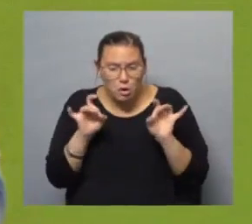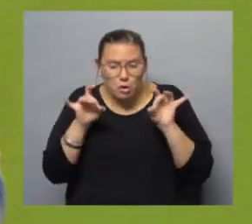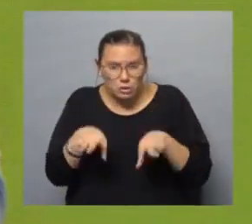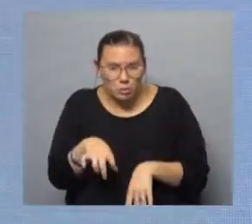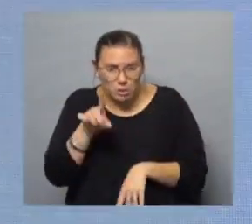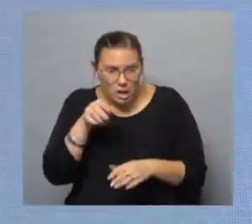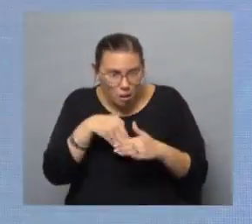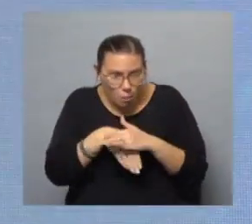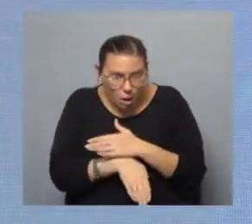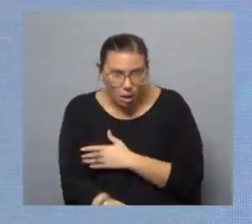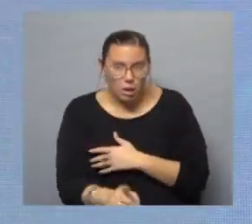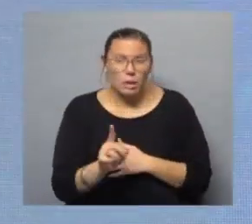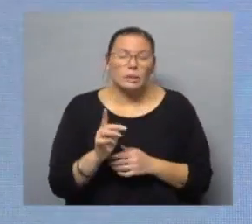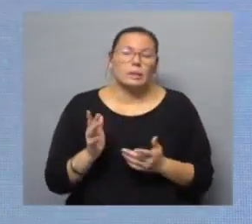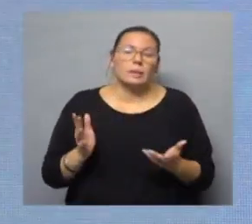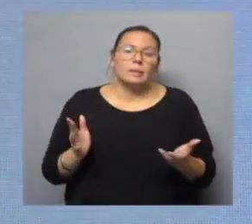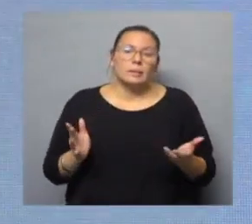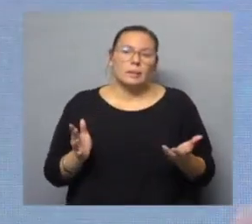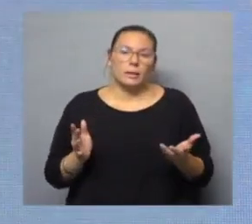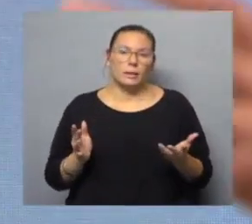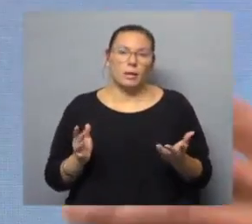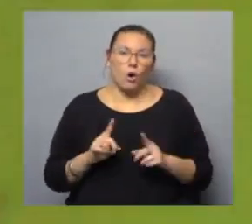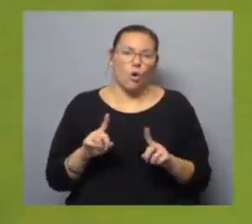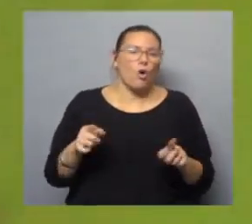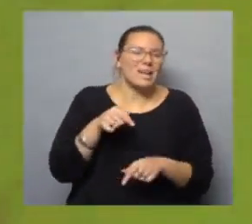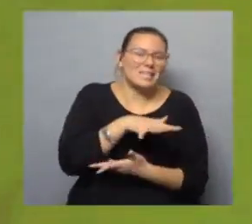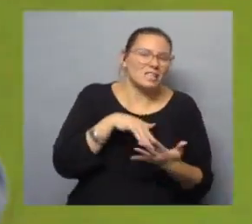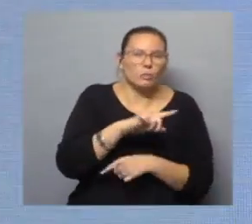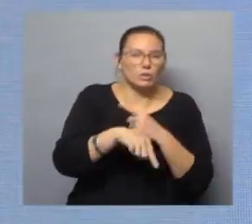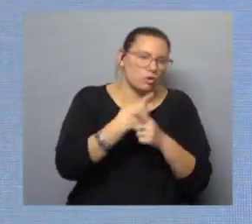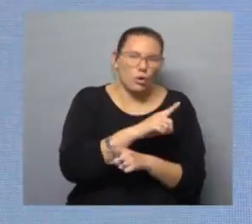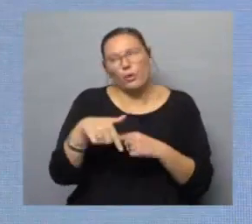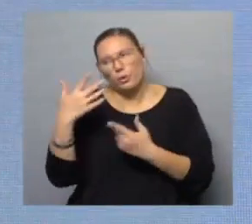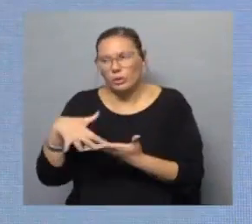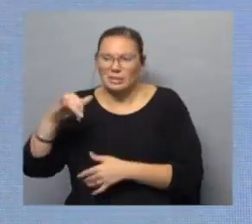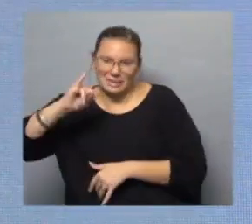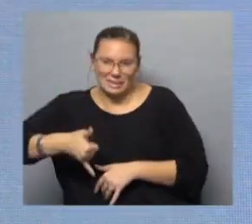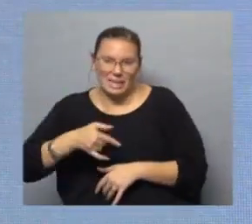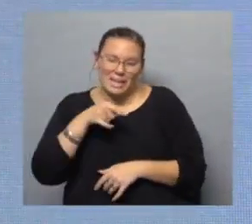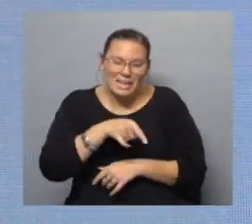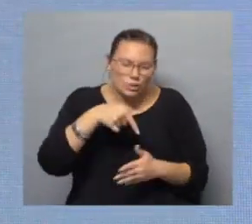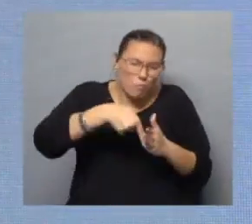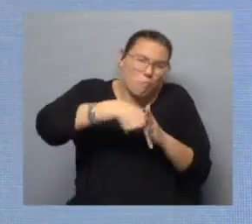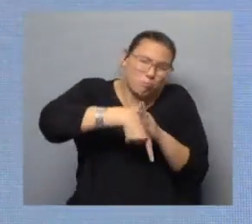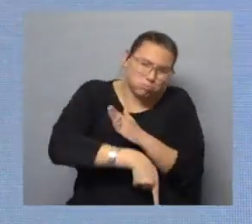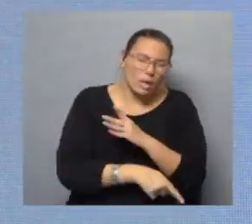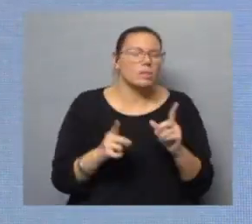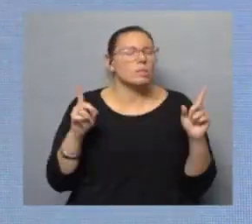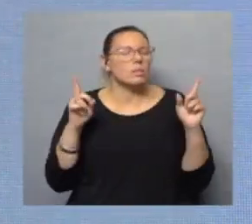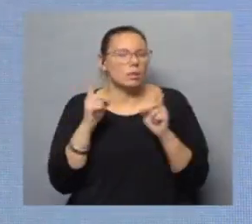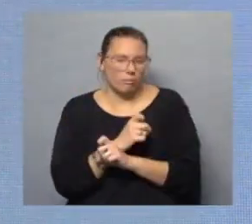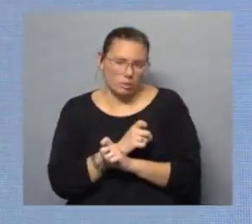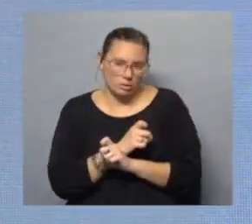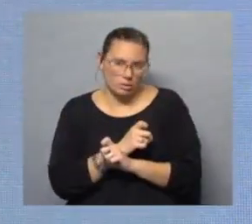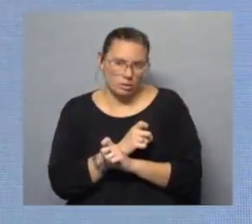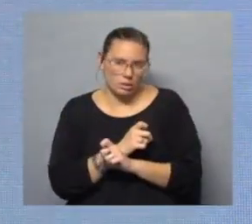recurso acuífero? Bueno, a ver... o tal vez no en ese caso y sí en otros. En esos casos es difícil, digamos, que